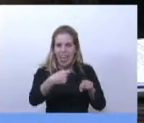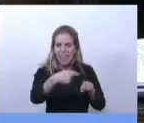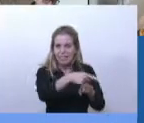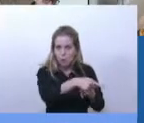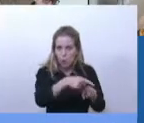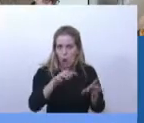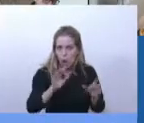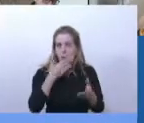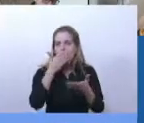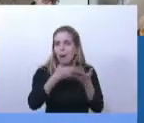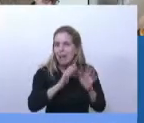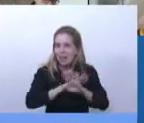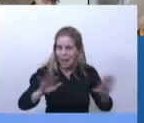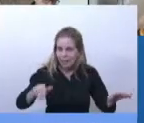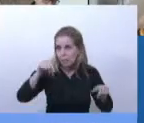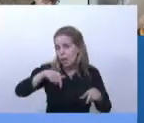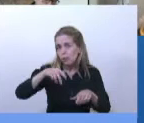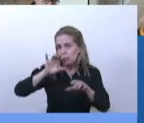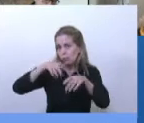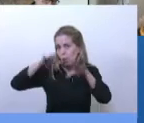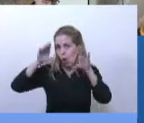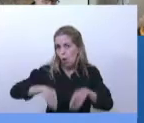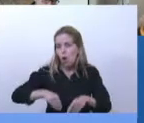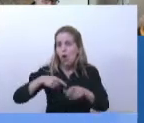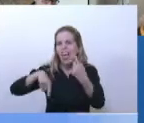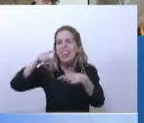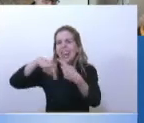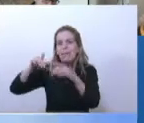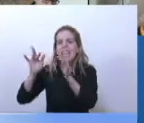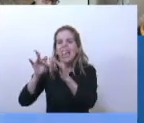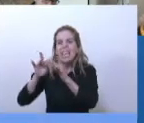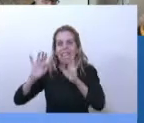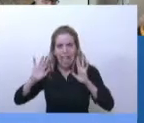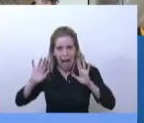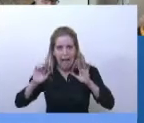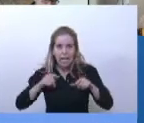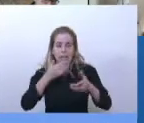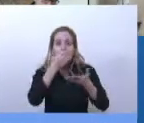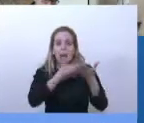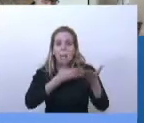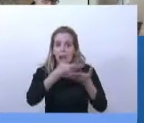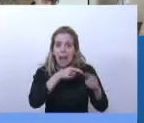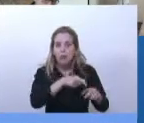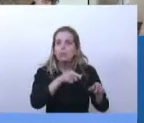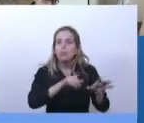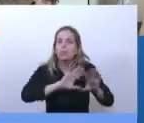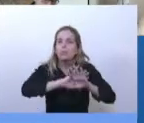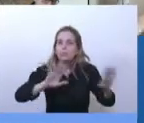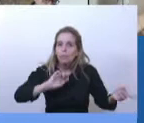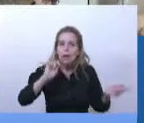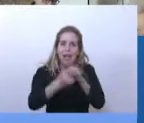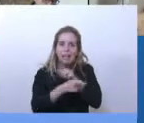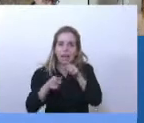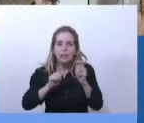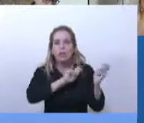ahorro porque se digitaliza ese ahorro y va implicar un aporte voluntario a la actividad forestal